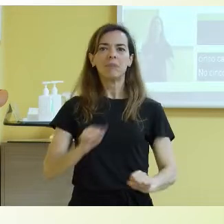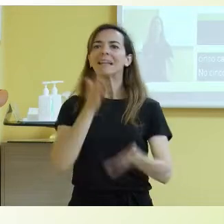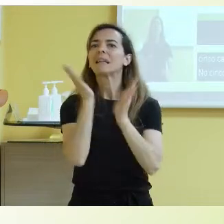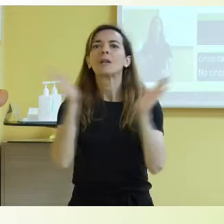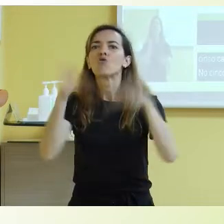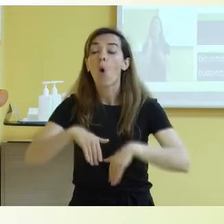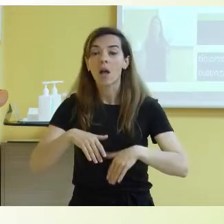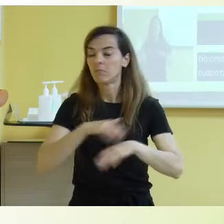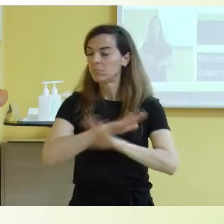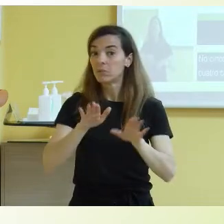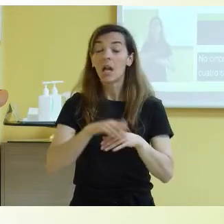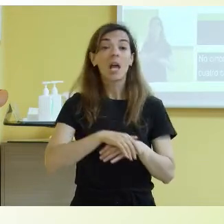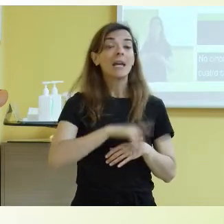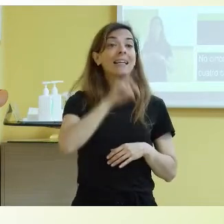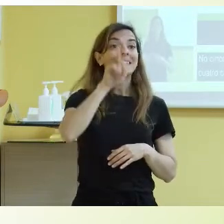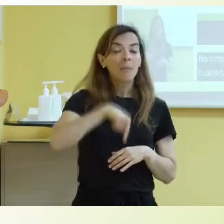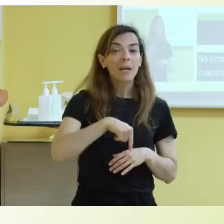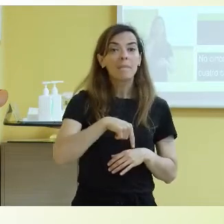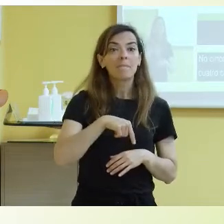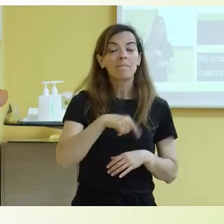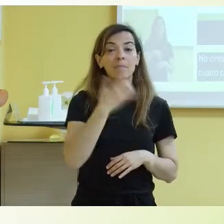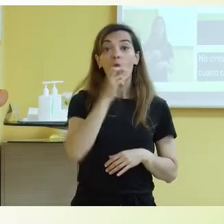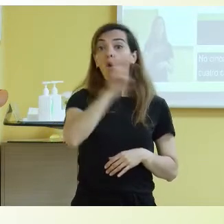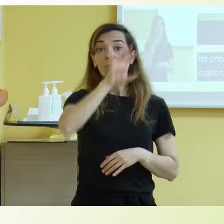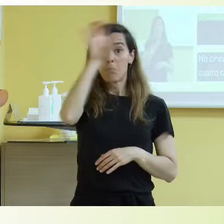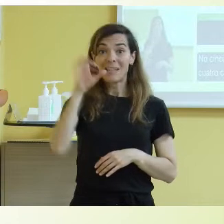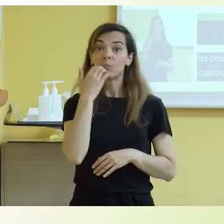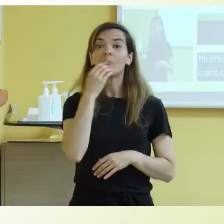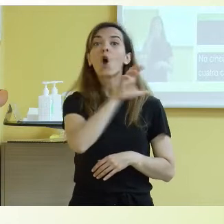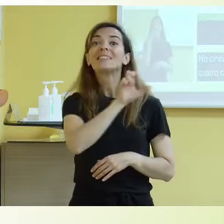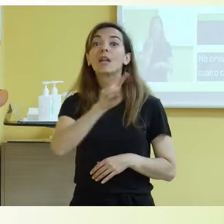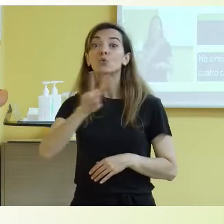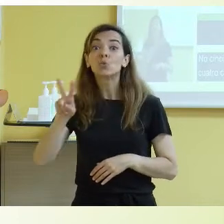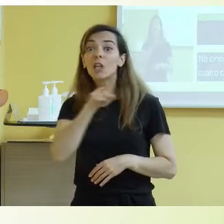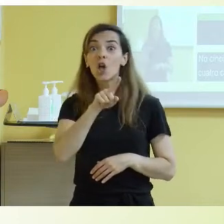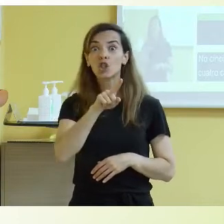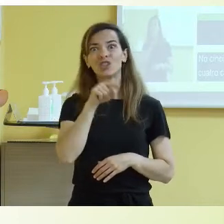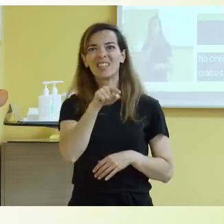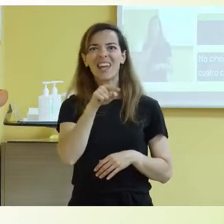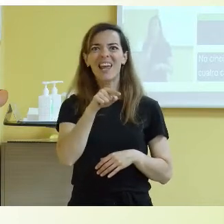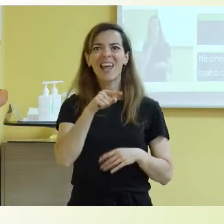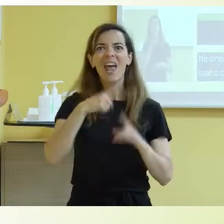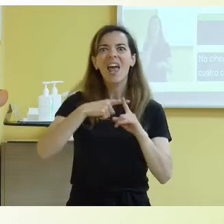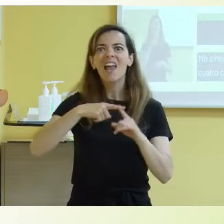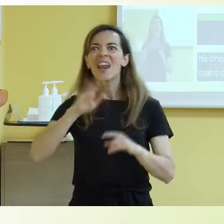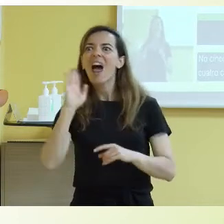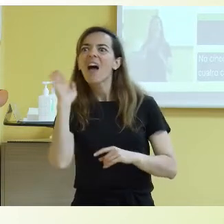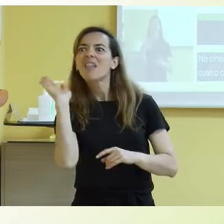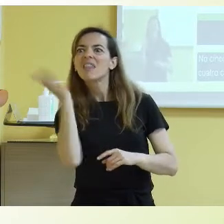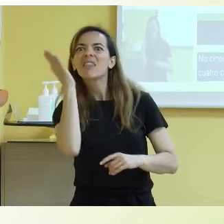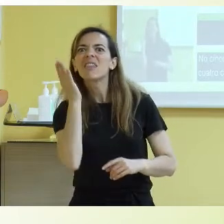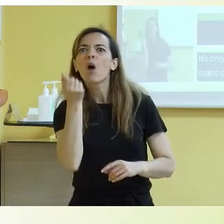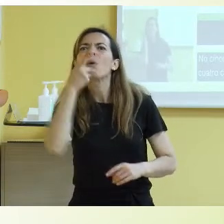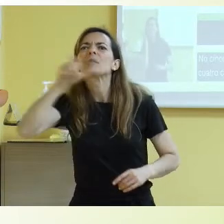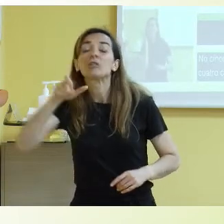buscar una solución. Y luego también están países como Estados Unidos que no utilizan la prevalencia. El no utilizar la prevalencia y